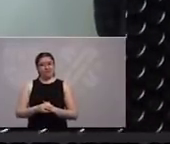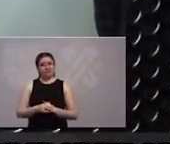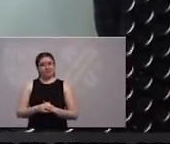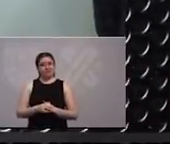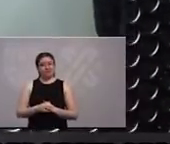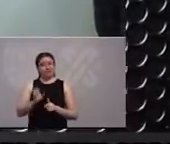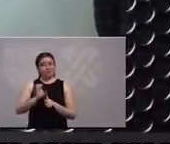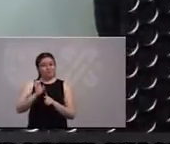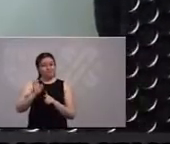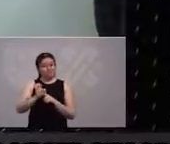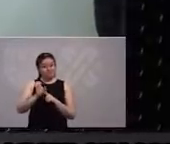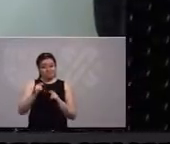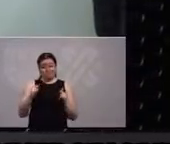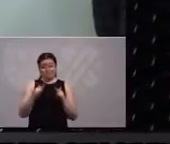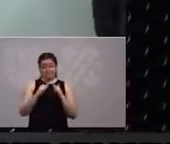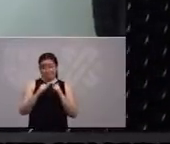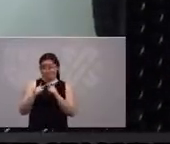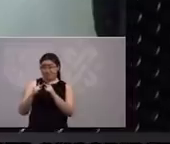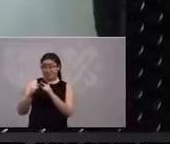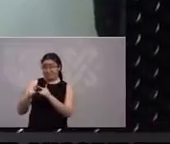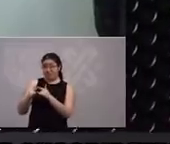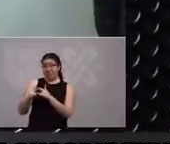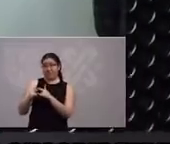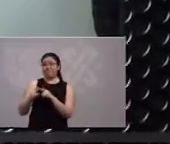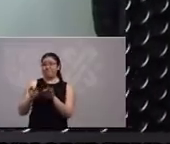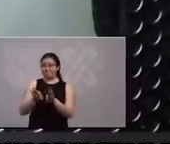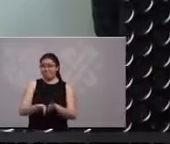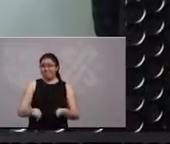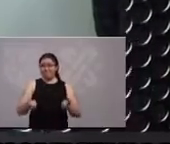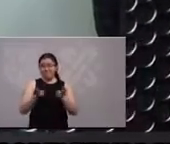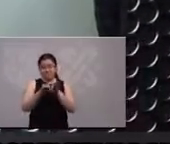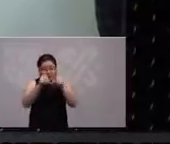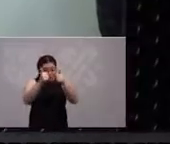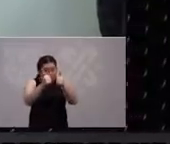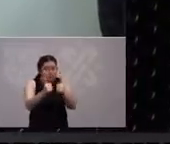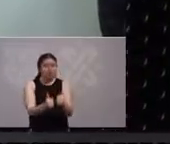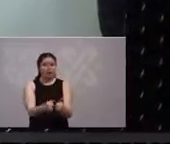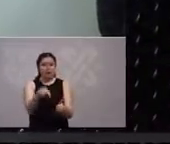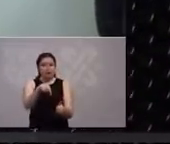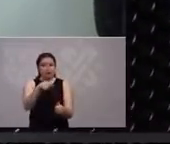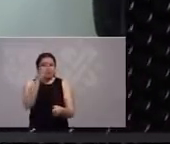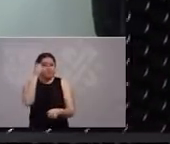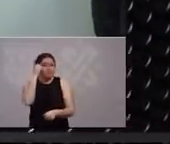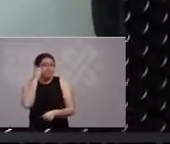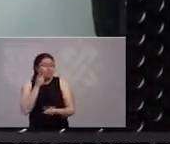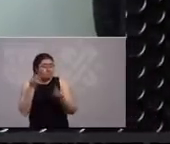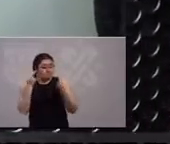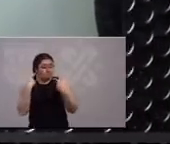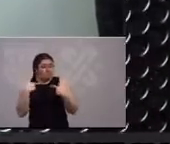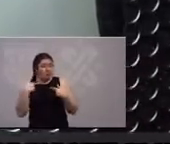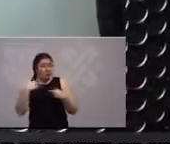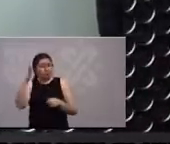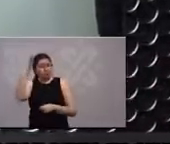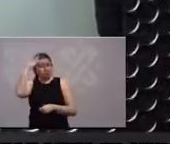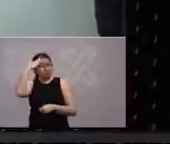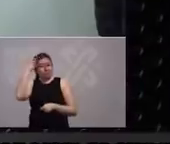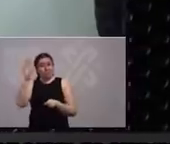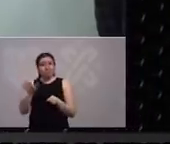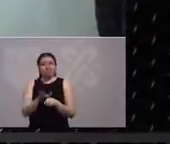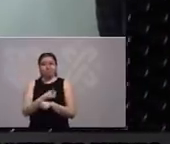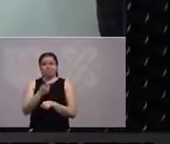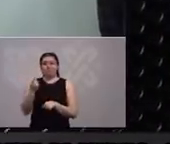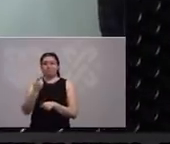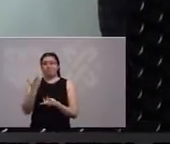Entonces, pues si van a poner casas de campaña, pues sí sería bueno que se quedaran a dormir ahí los dirigentes, porque pues